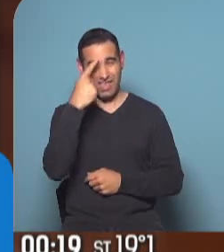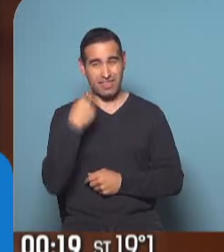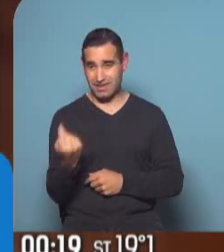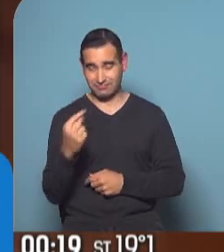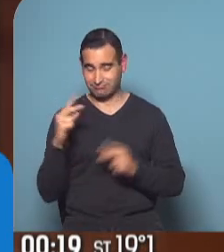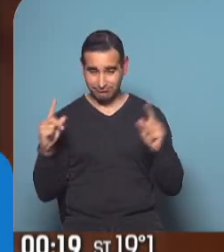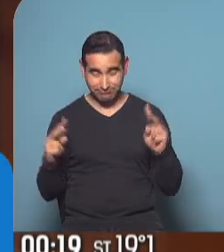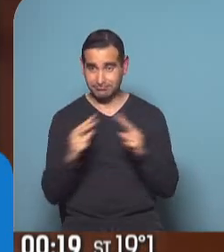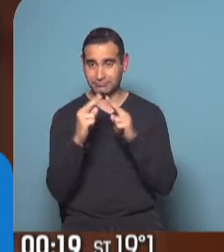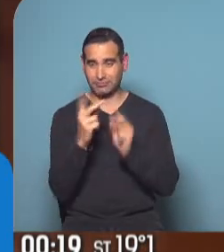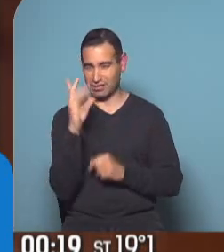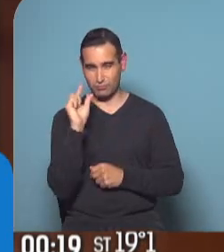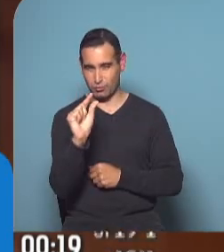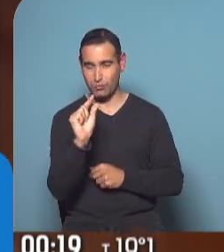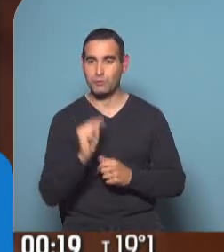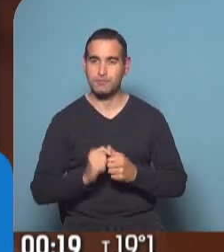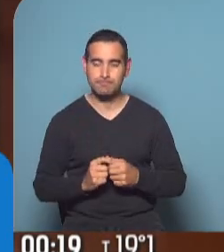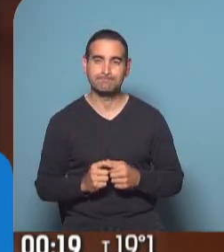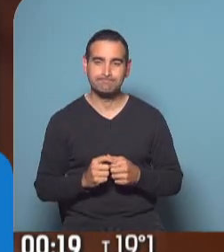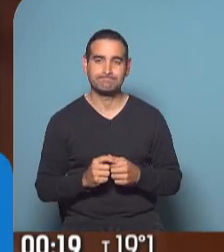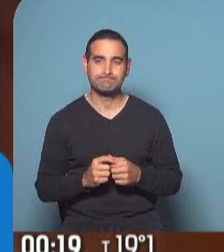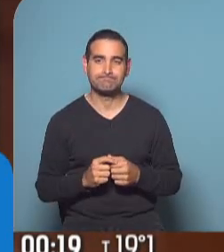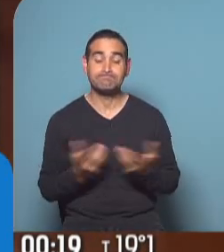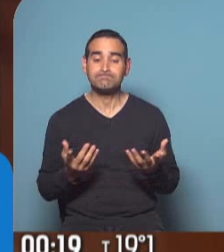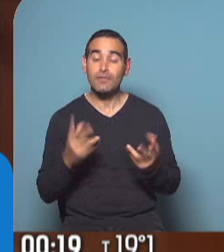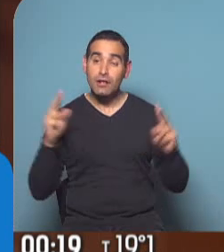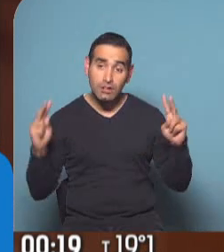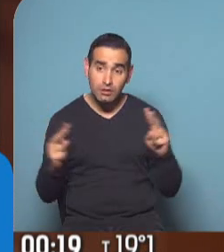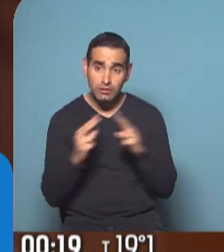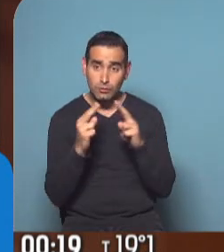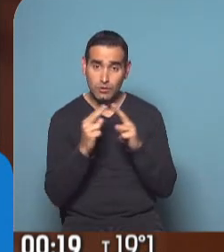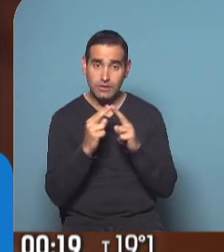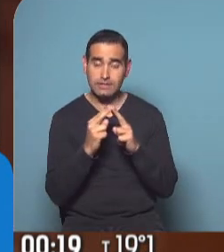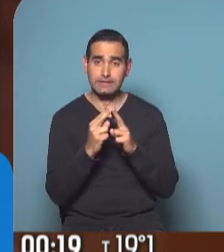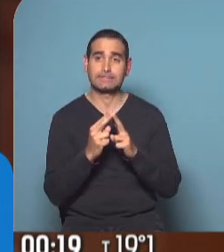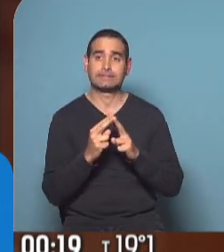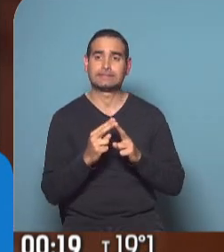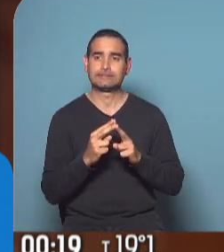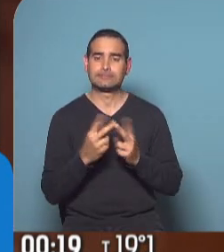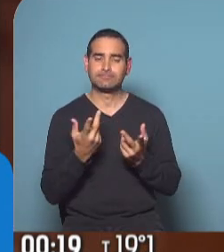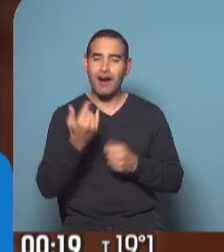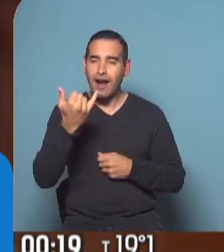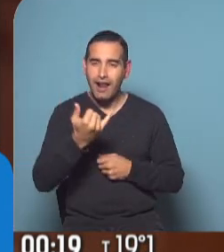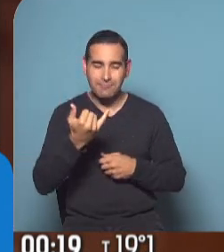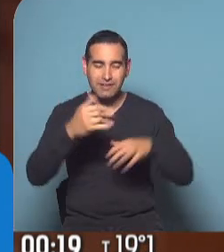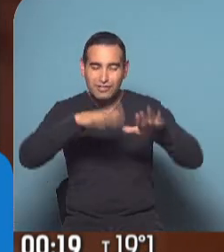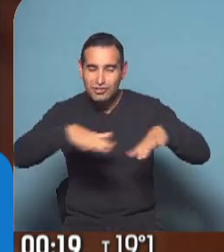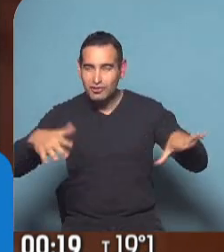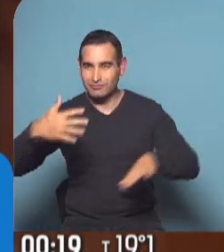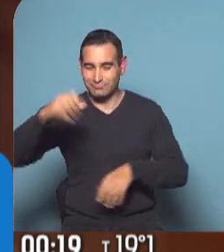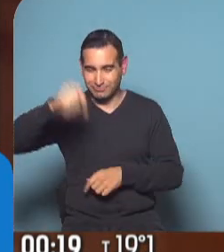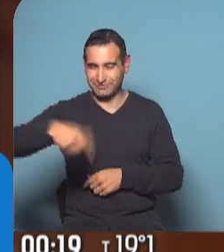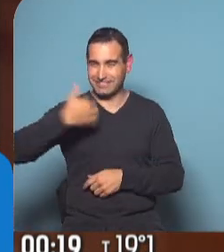así que hace muy poquito y en ese encuentro hubo chicos de argentina